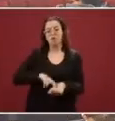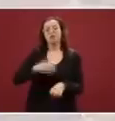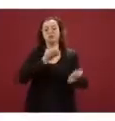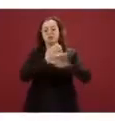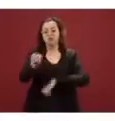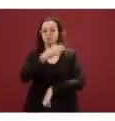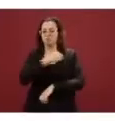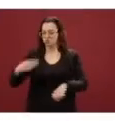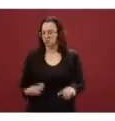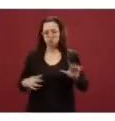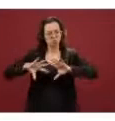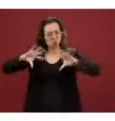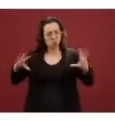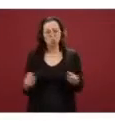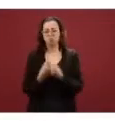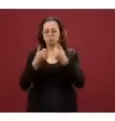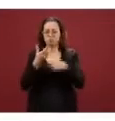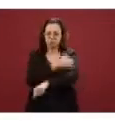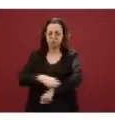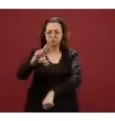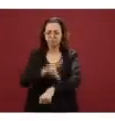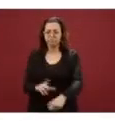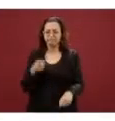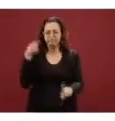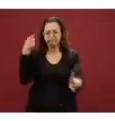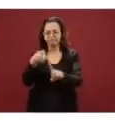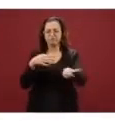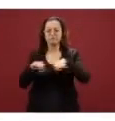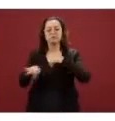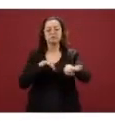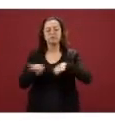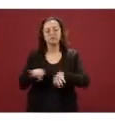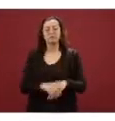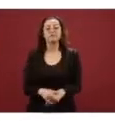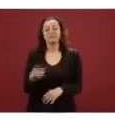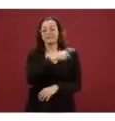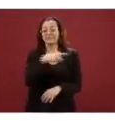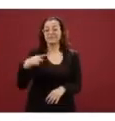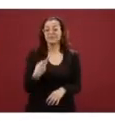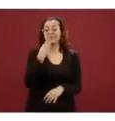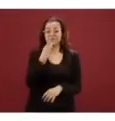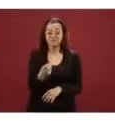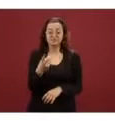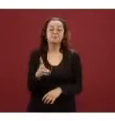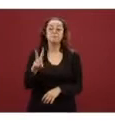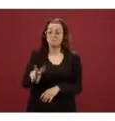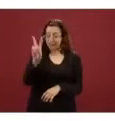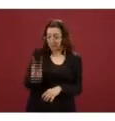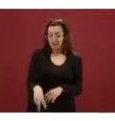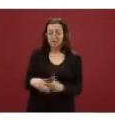demás organismos públicos. Es necesario mencionarles que existe un gran trabajo de colaboración